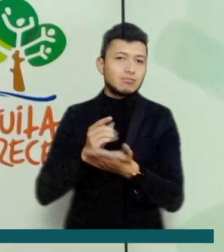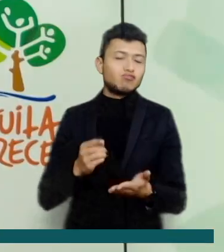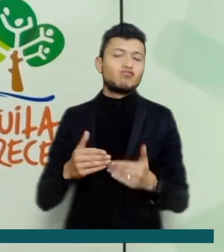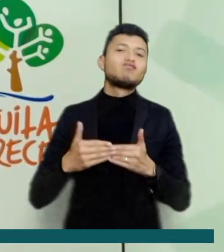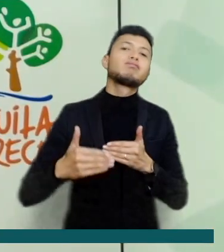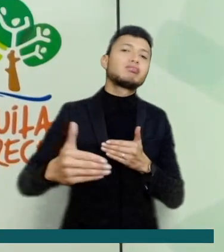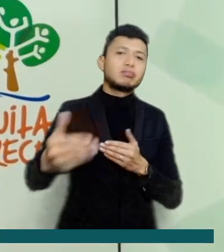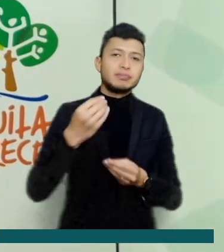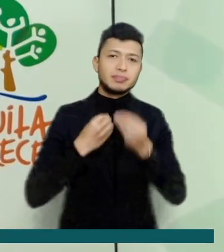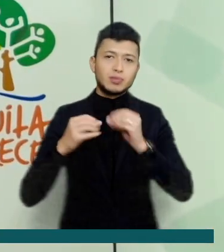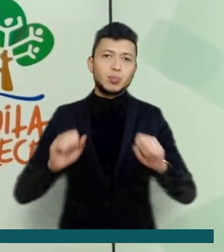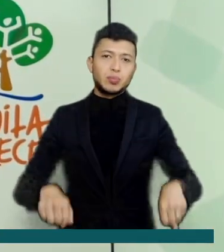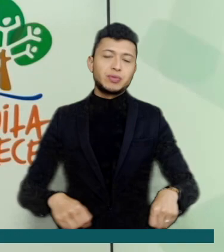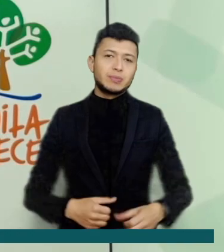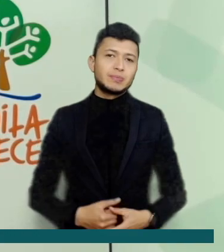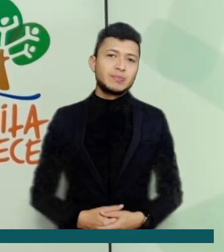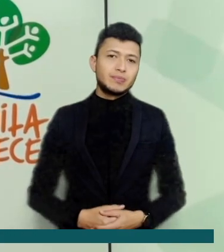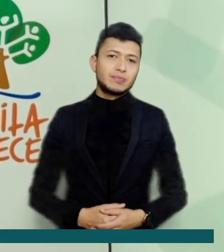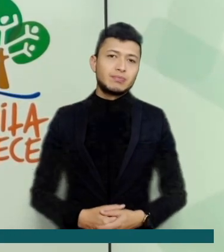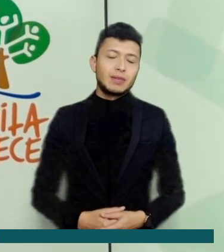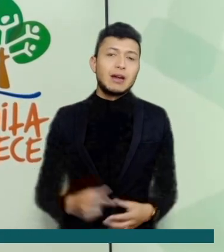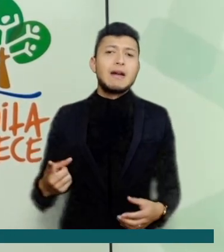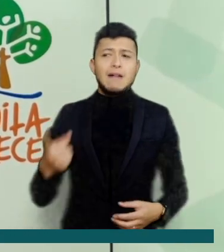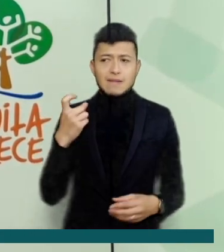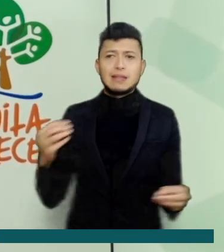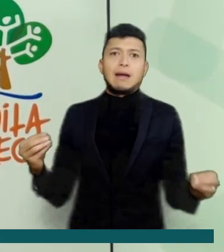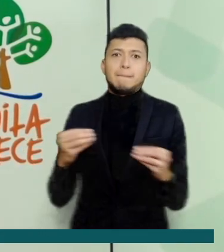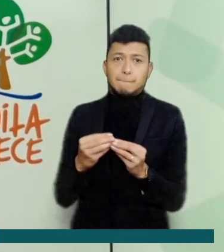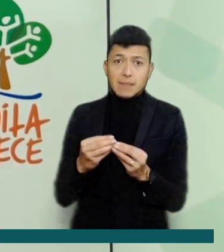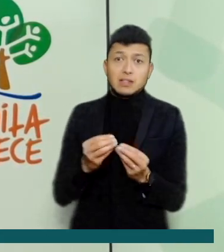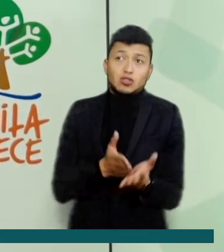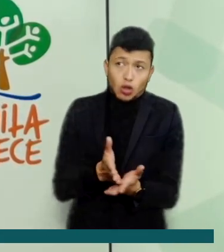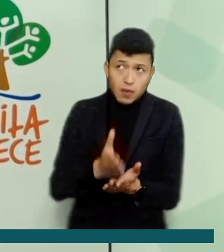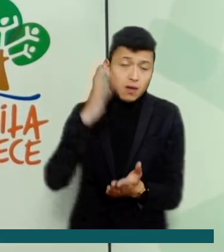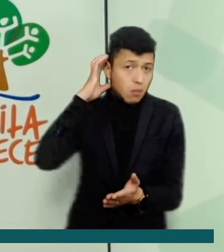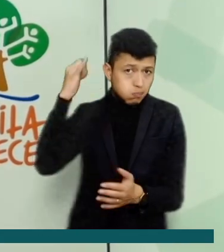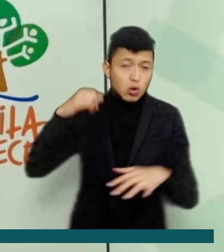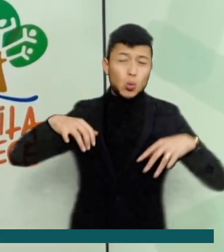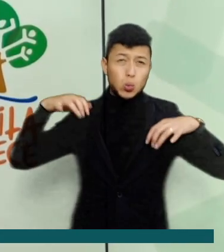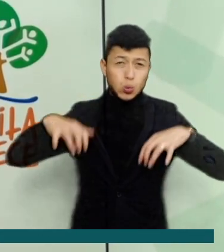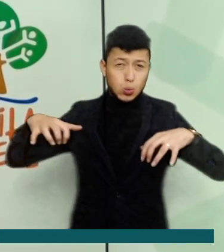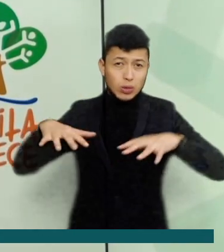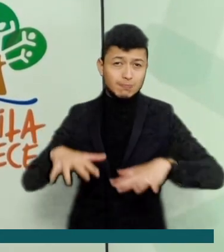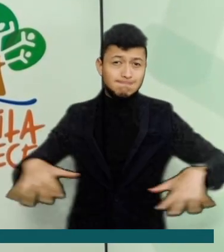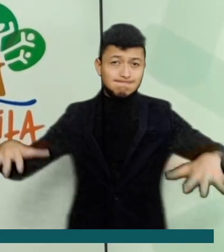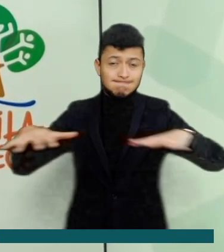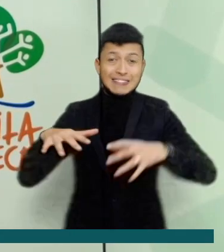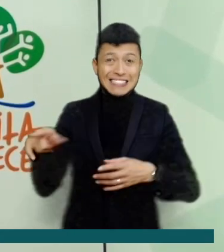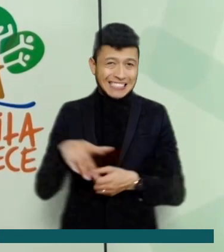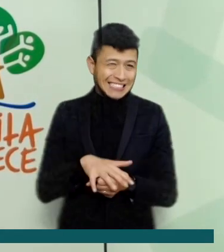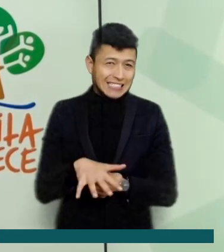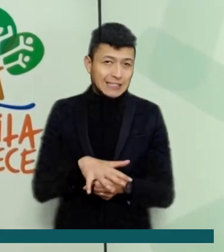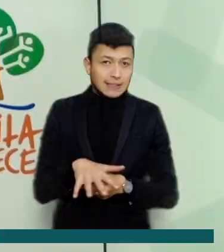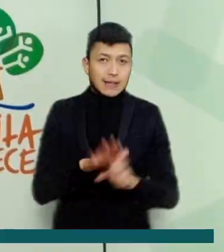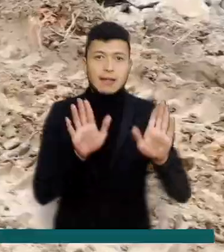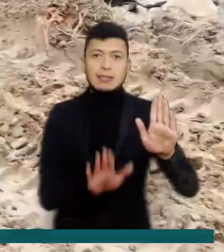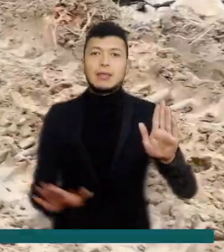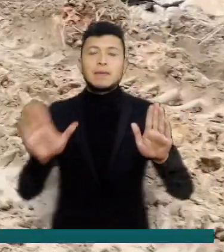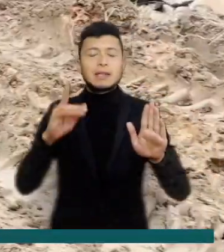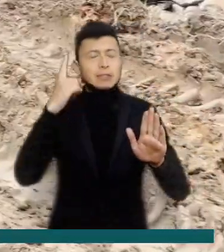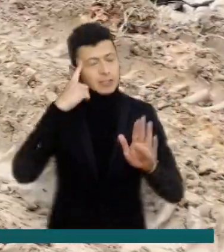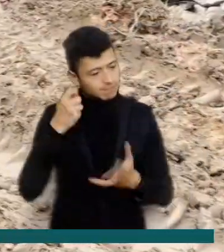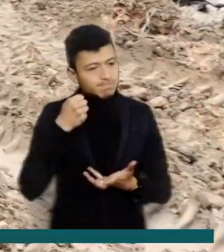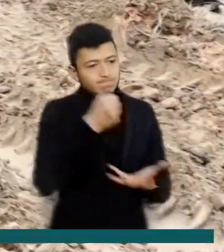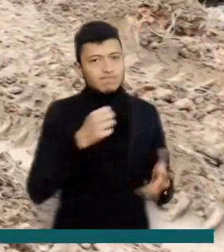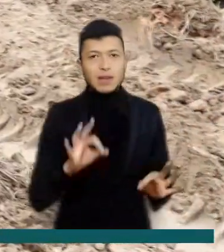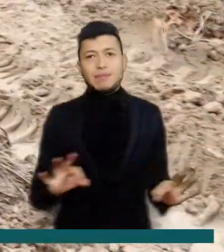panela. Todavía no falta llegar a otros, la temporada no se ha acabado, siguen las lluvias y bajo estas circunstancias pues el departamento ha dispuesto unos